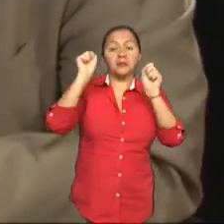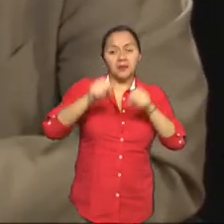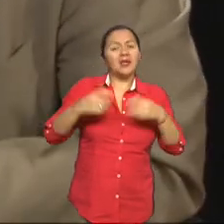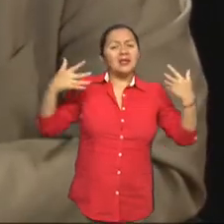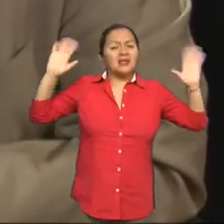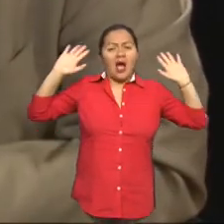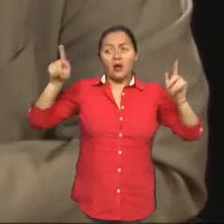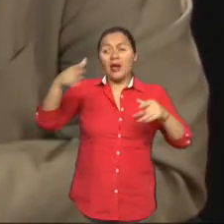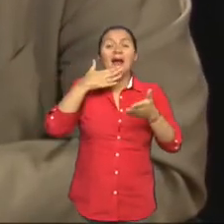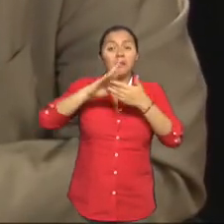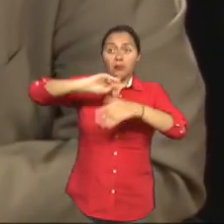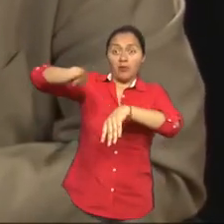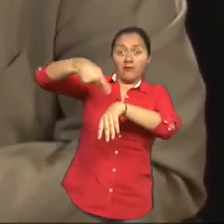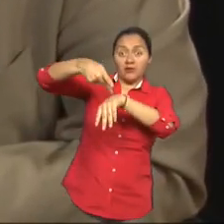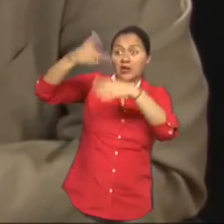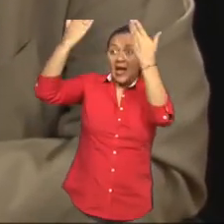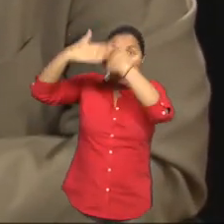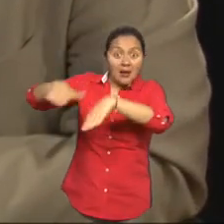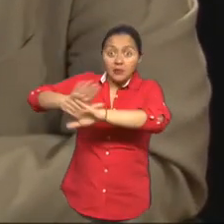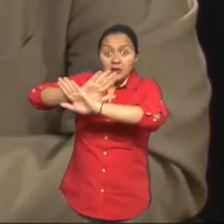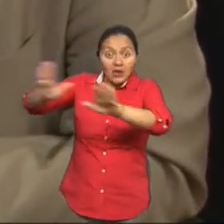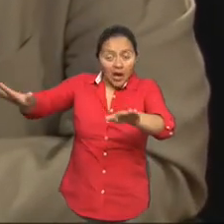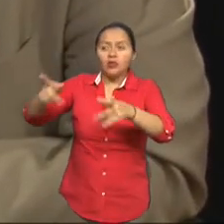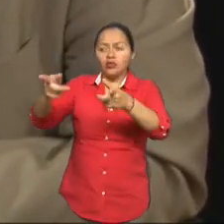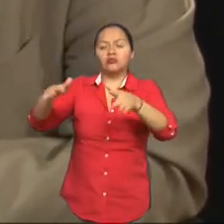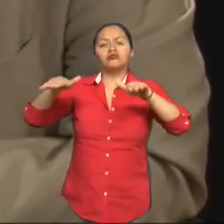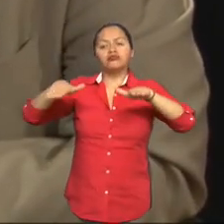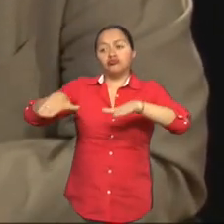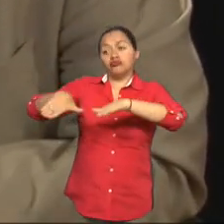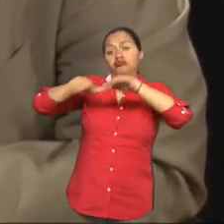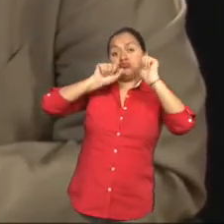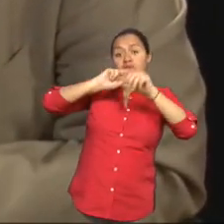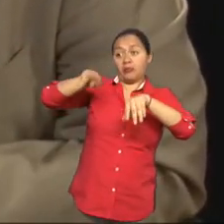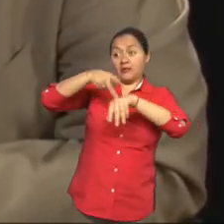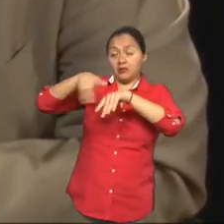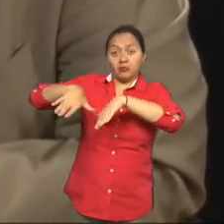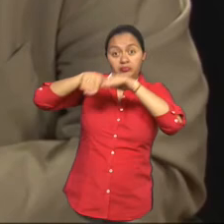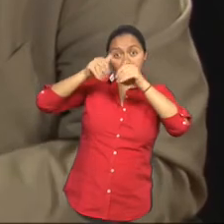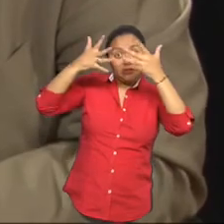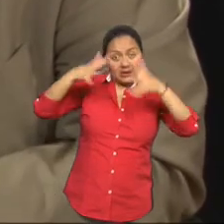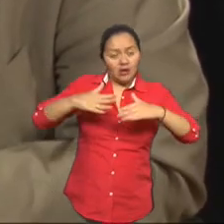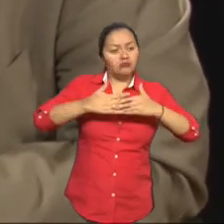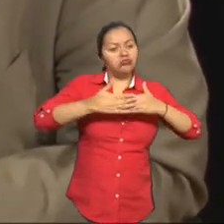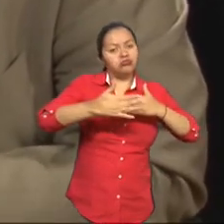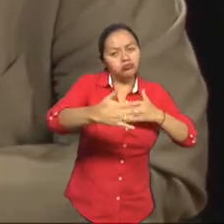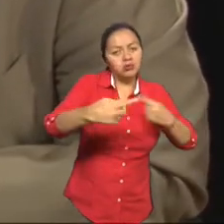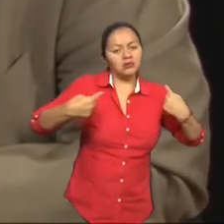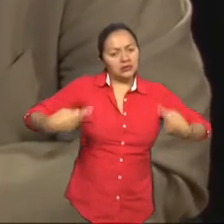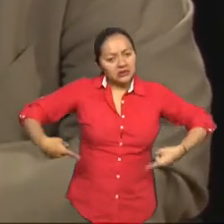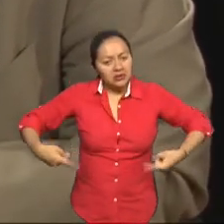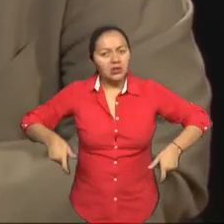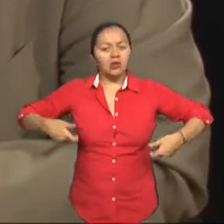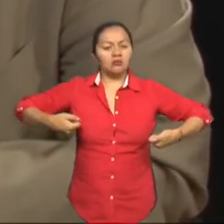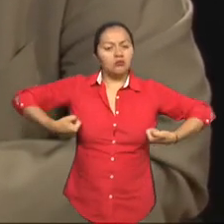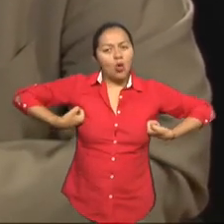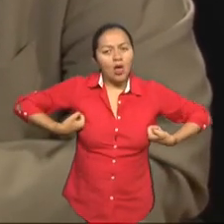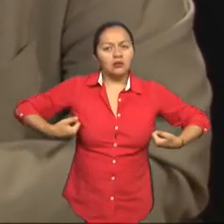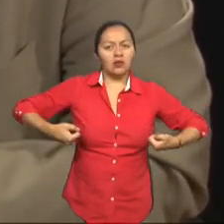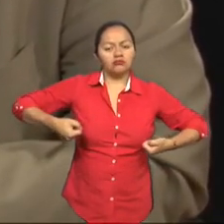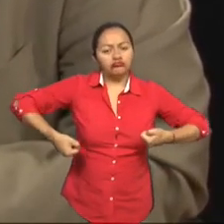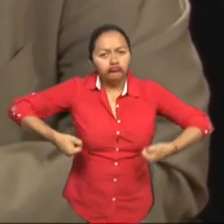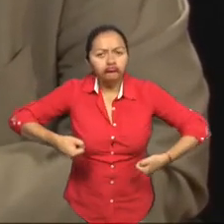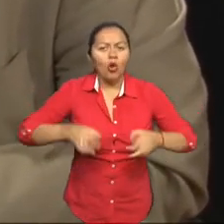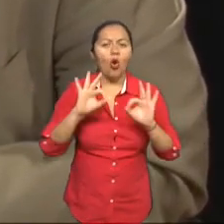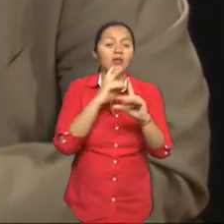salgan del plan de alto rendimiento, continúen con esa rutina diaria de por lo menos salir en su silla de ruedas o con sus muletas o de acuerdo a la